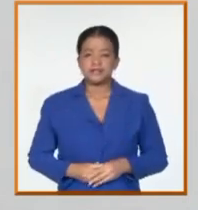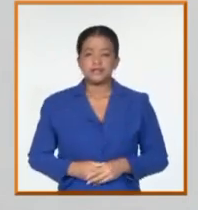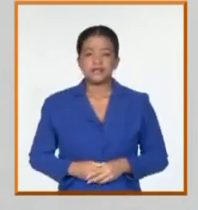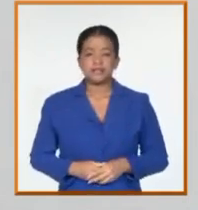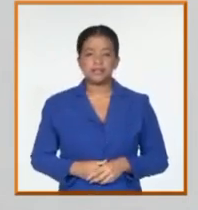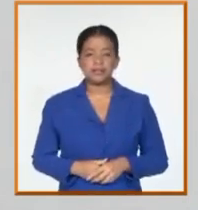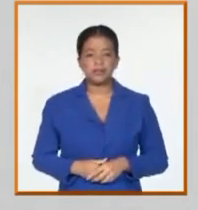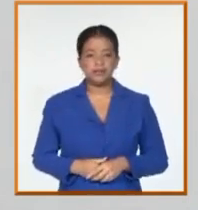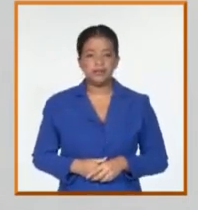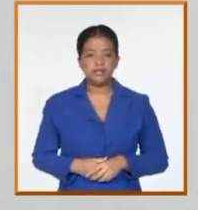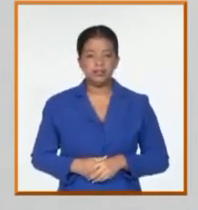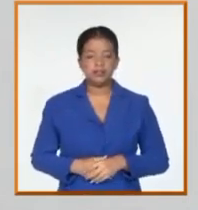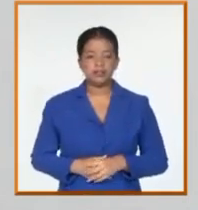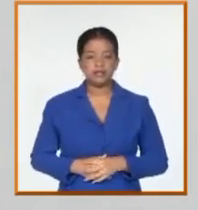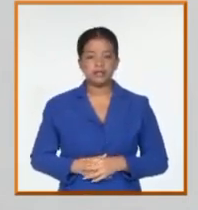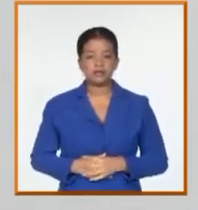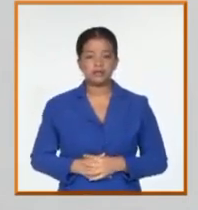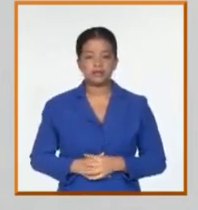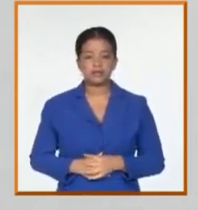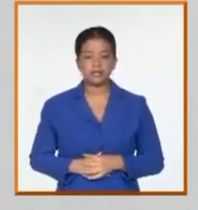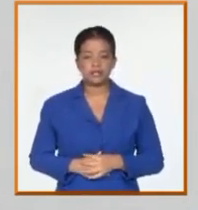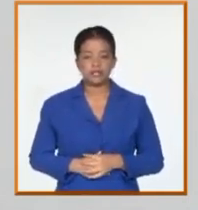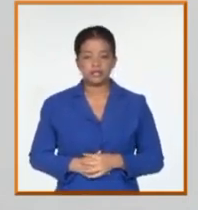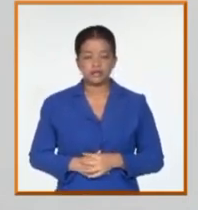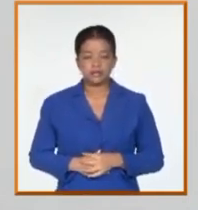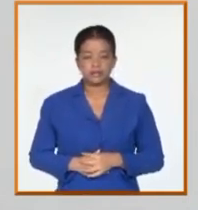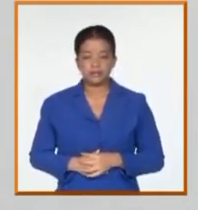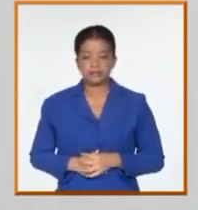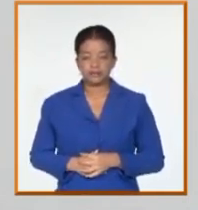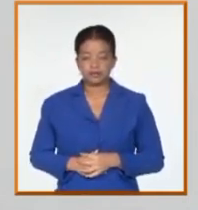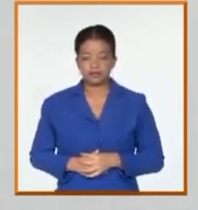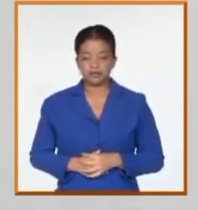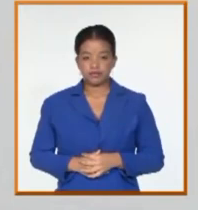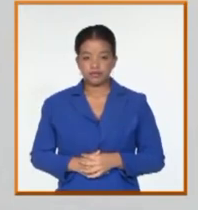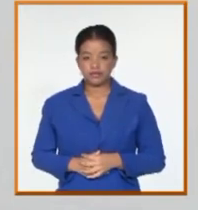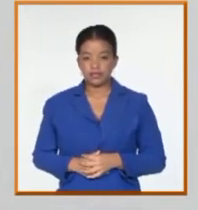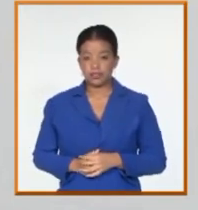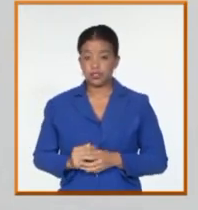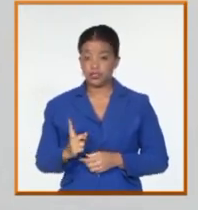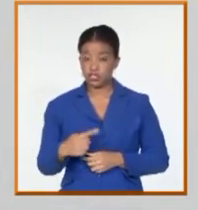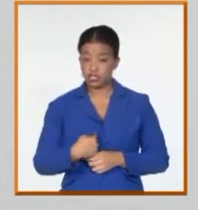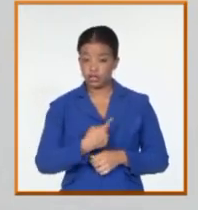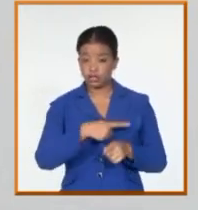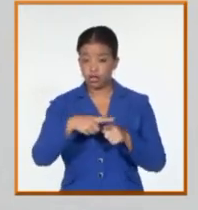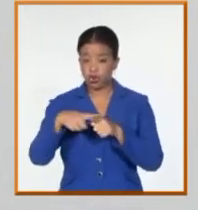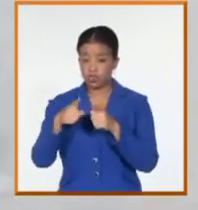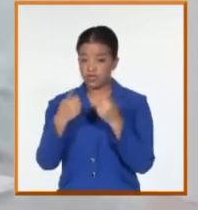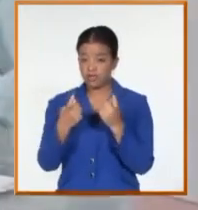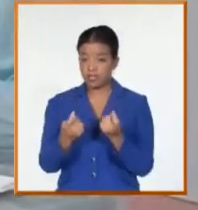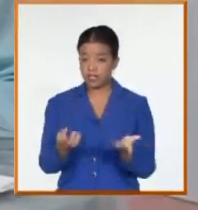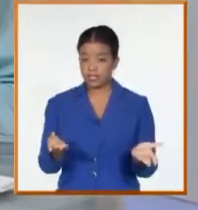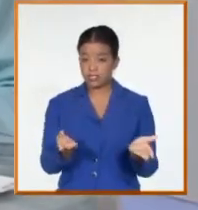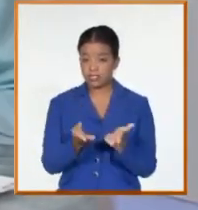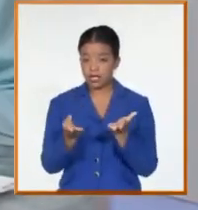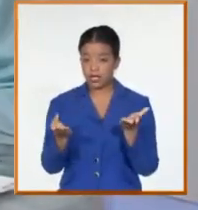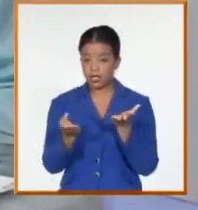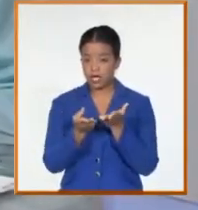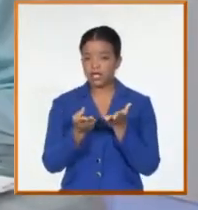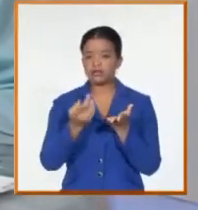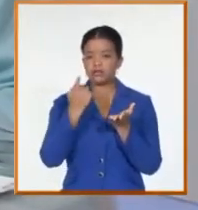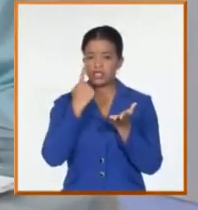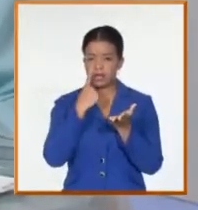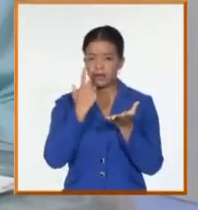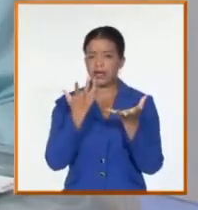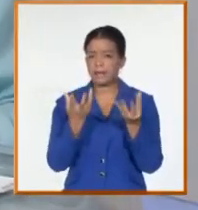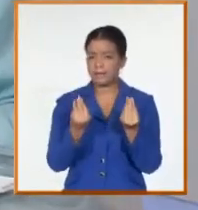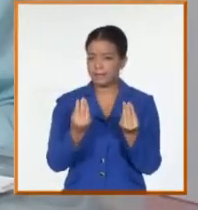nosotros en el entre las acciones que todavía nos tenemos que desarrollar hemos identificado varias no